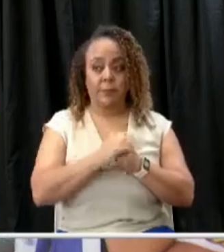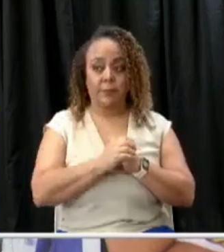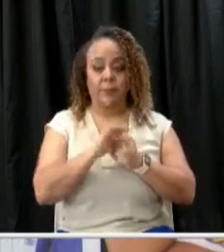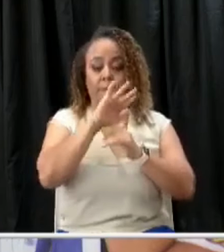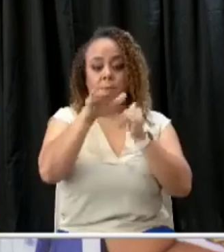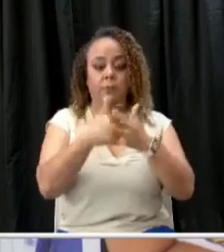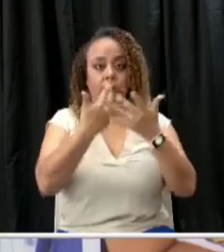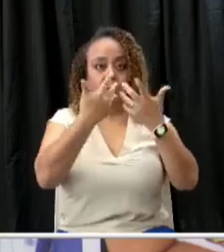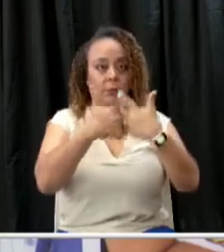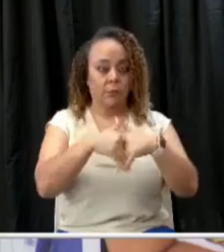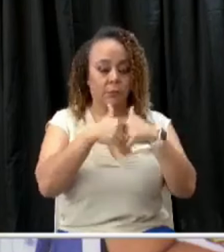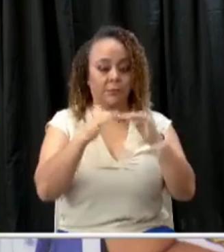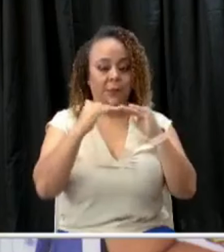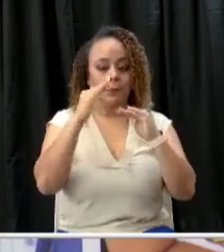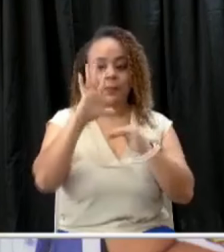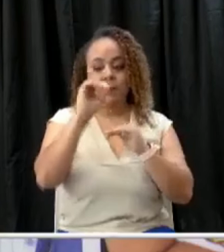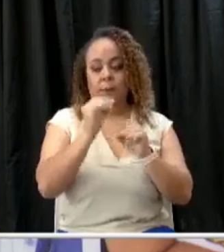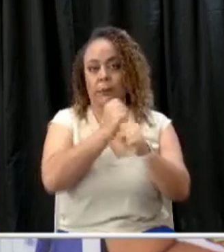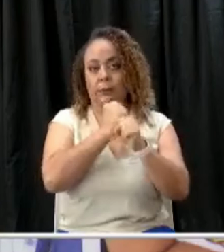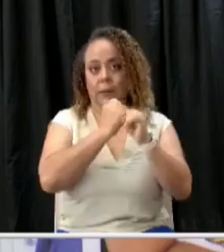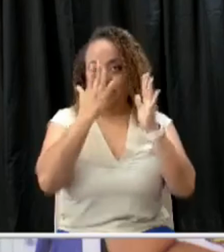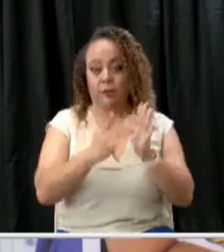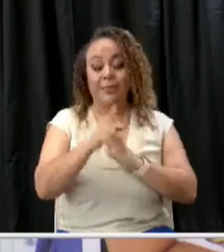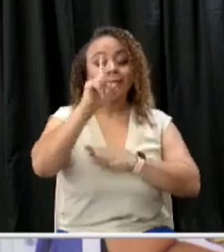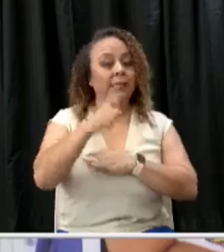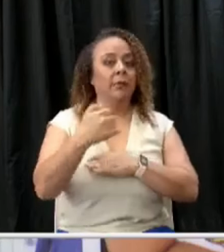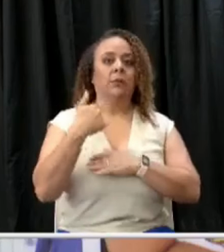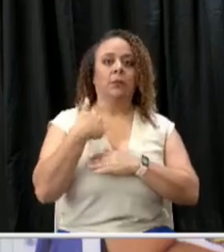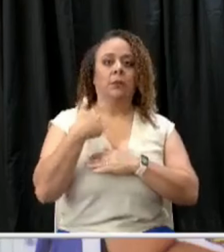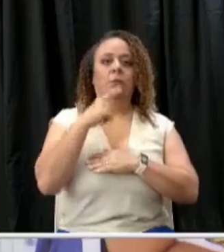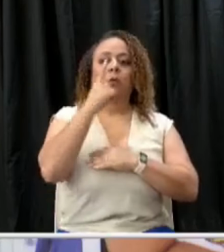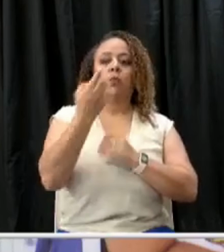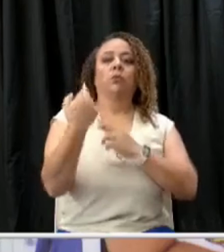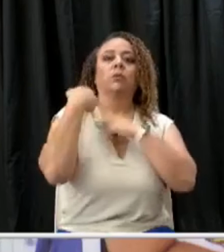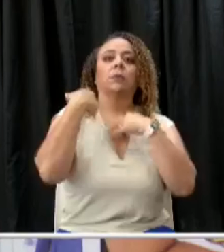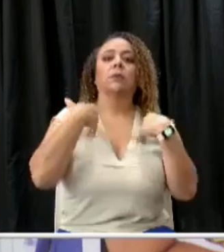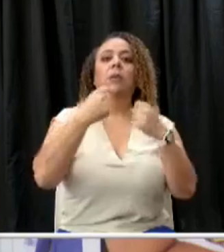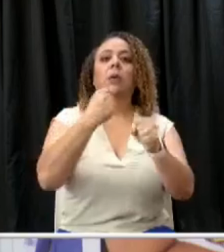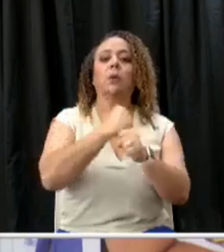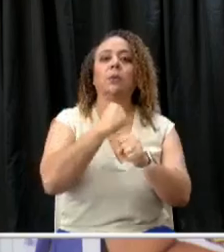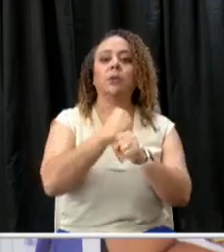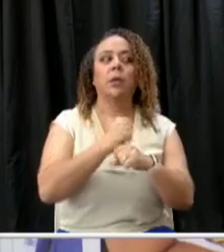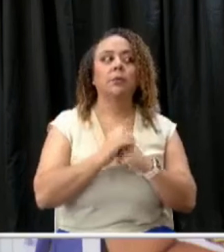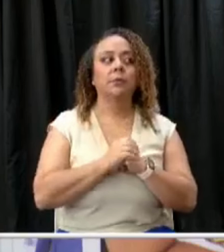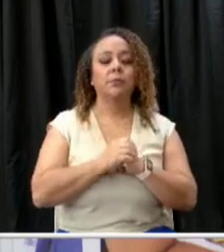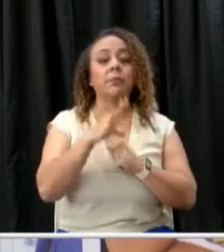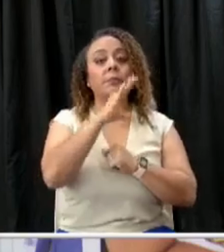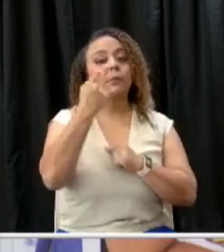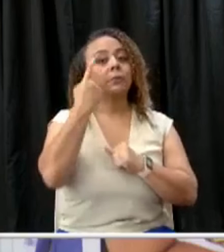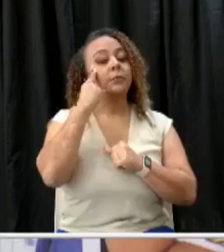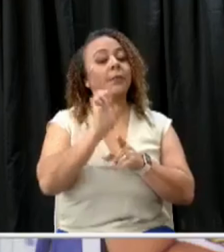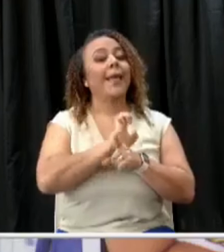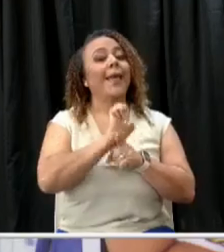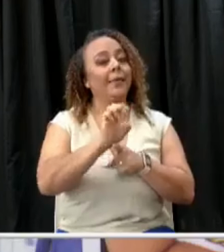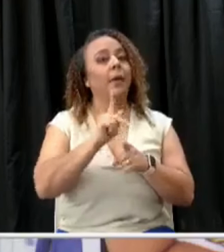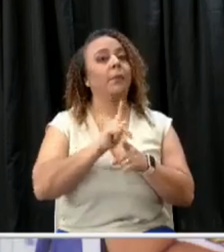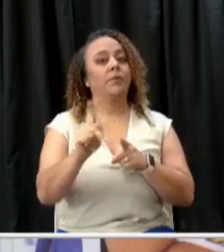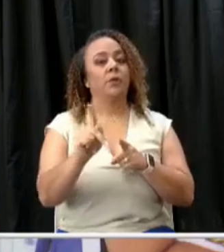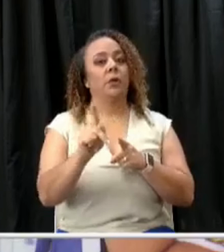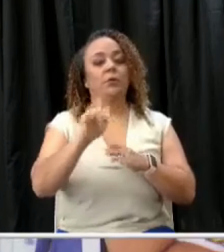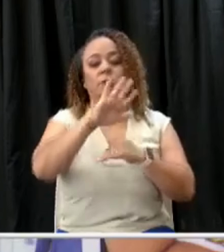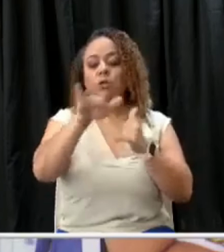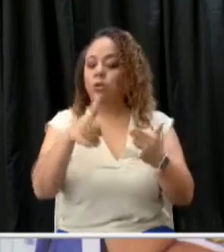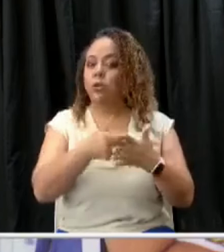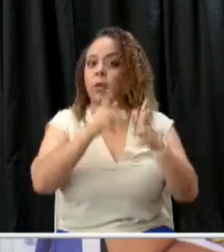toda empresa de más de 50 trabajadores tiene que tener un responsable de salud ocupacional, y por ética profesional,